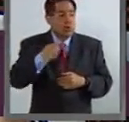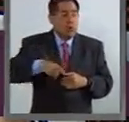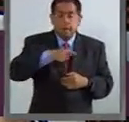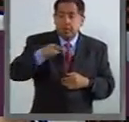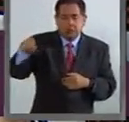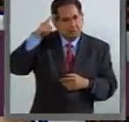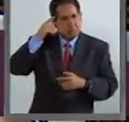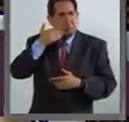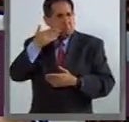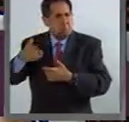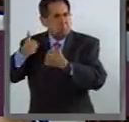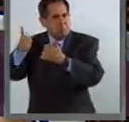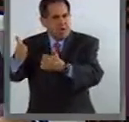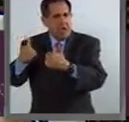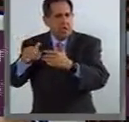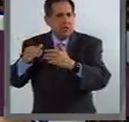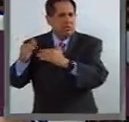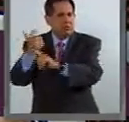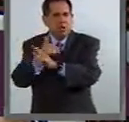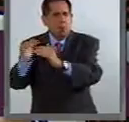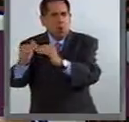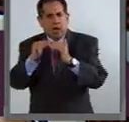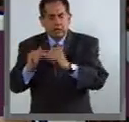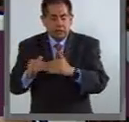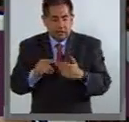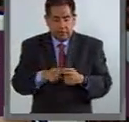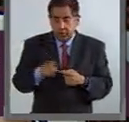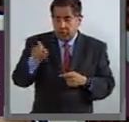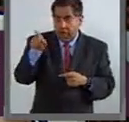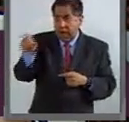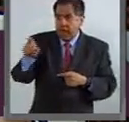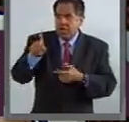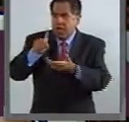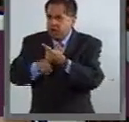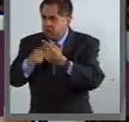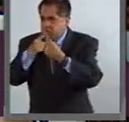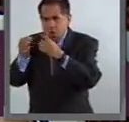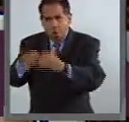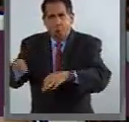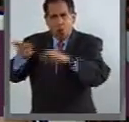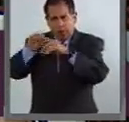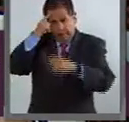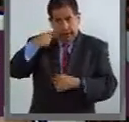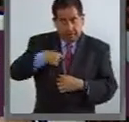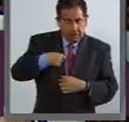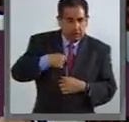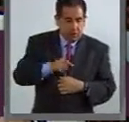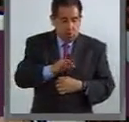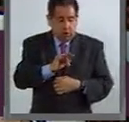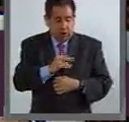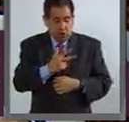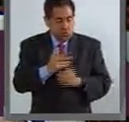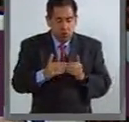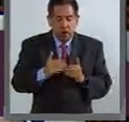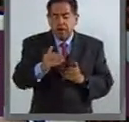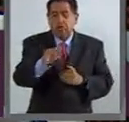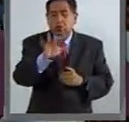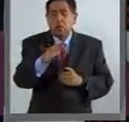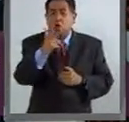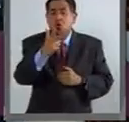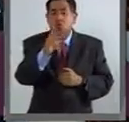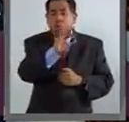los que consideran que el Parlamento debate asuntos importantes para la gente pasó del 48 al